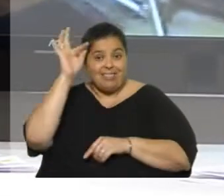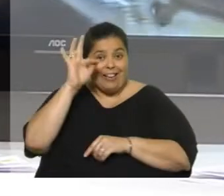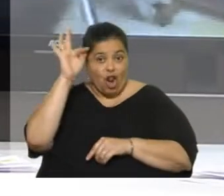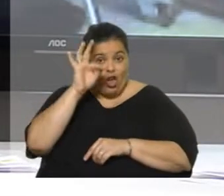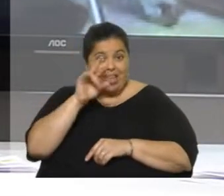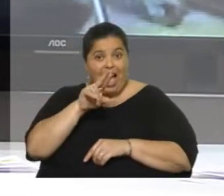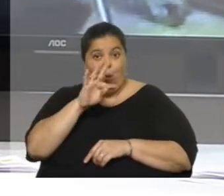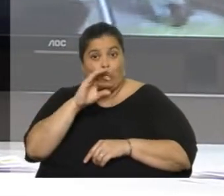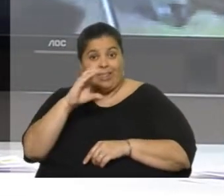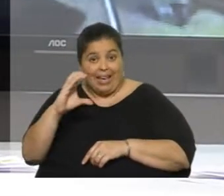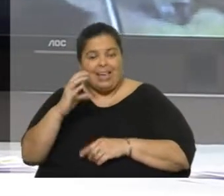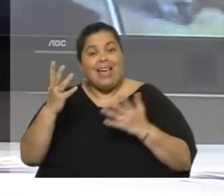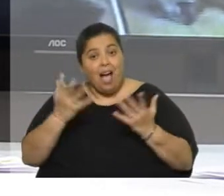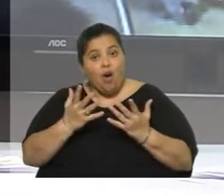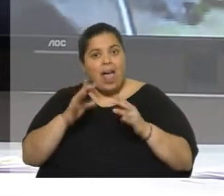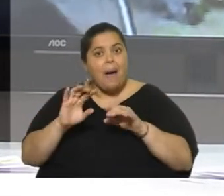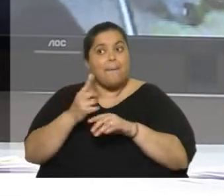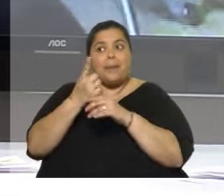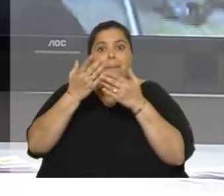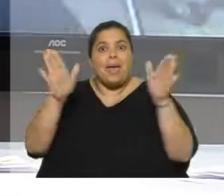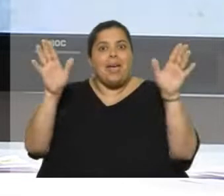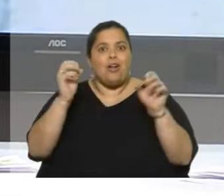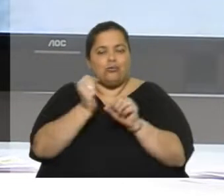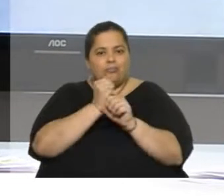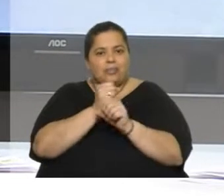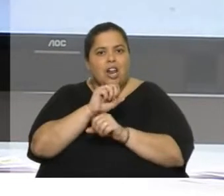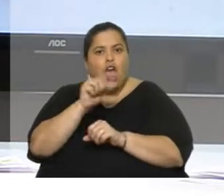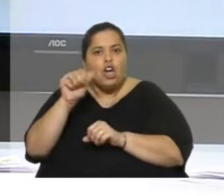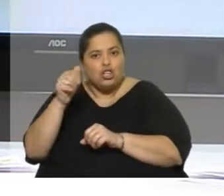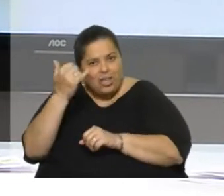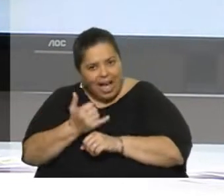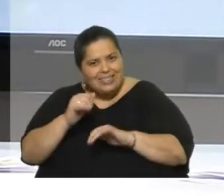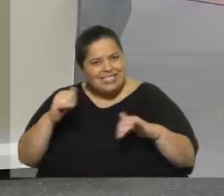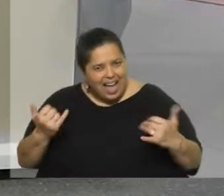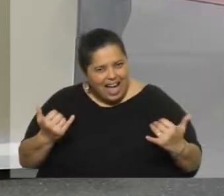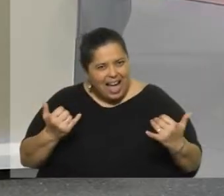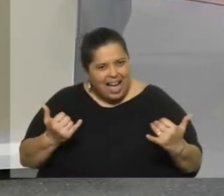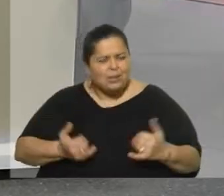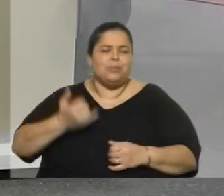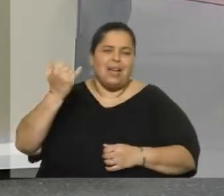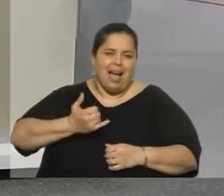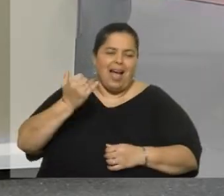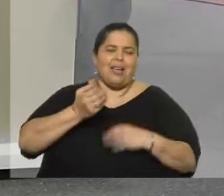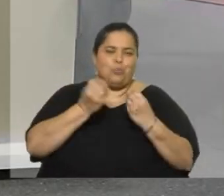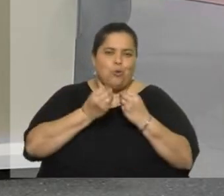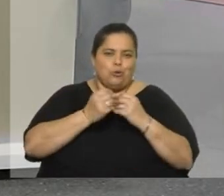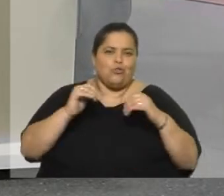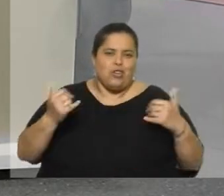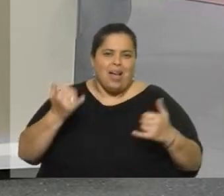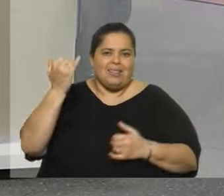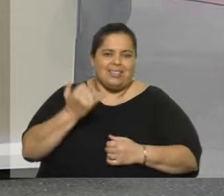han empezado con sus primeros logros. ¿Los tiene? Muchísimo, hay muchos. Cuénteme